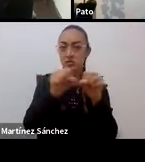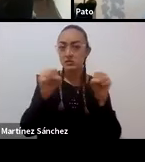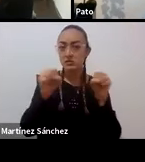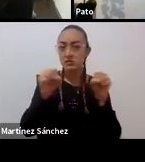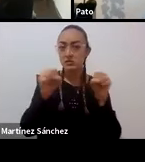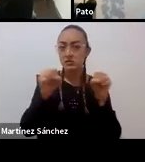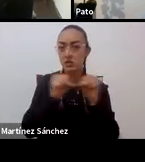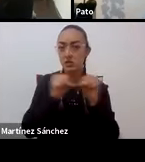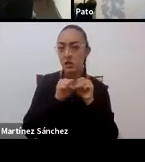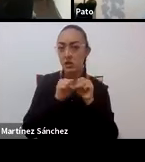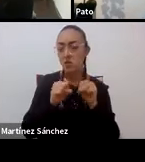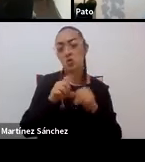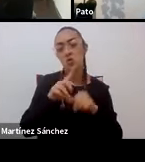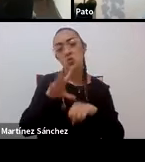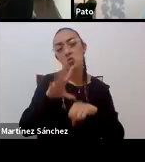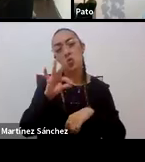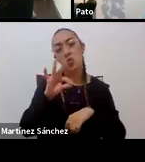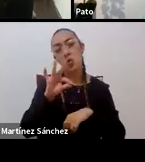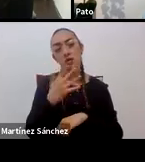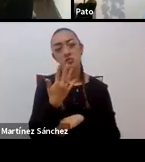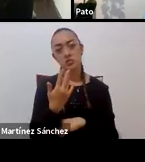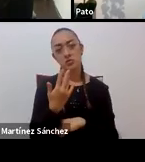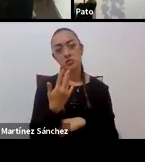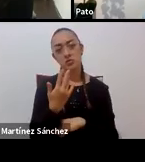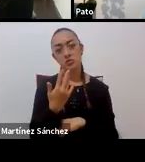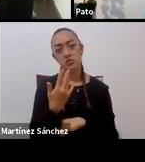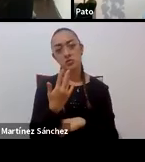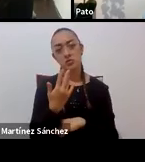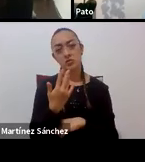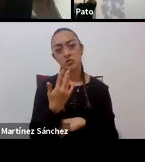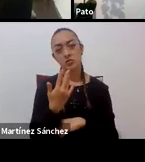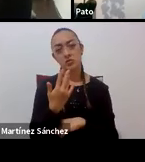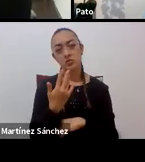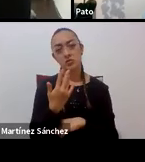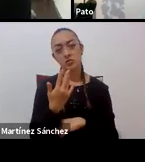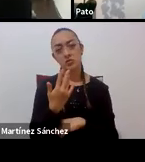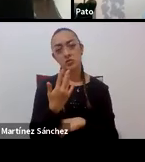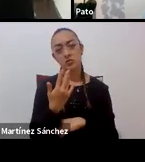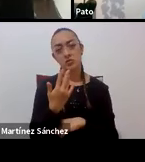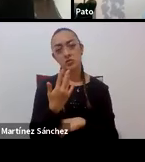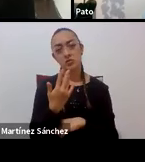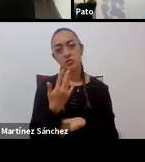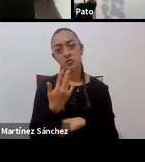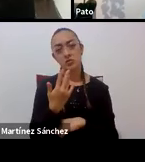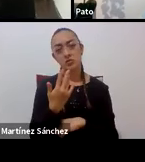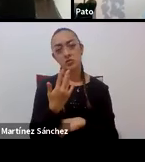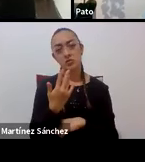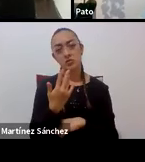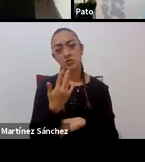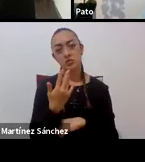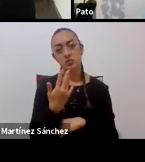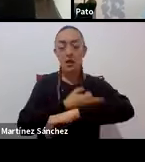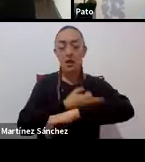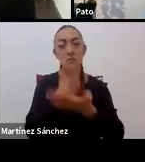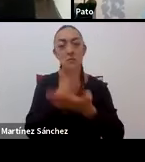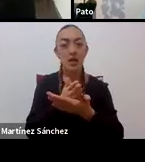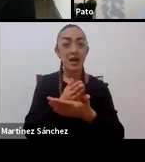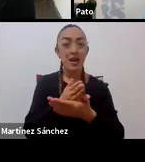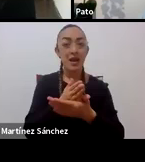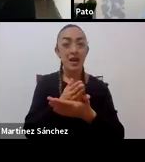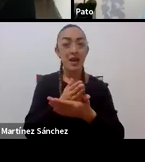de una secundaria vespertina, en donde nunca nadie había ido, ni sus maestros a veces. Bueno, no, o sea,